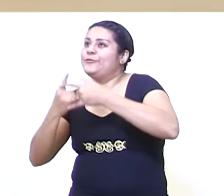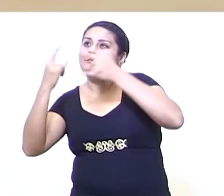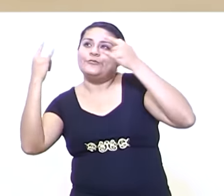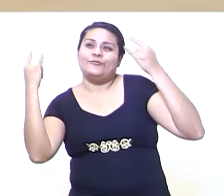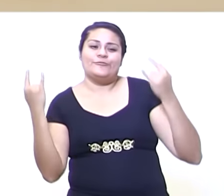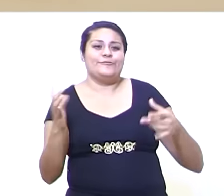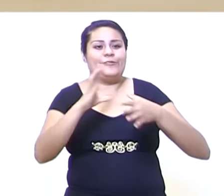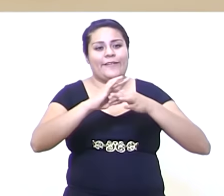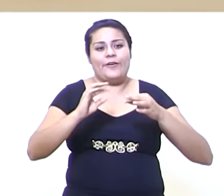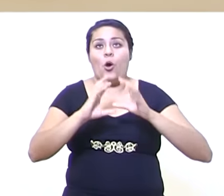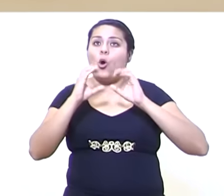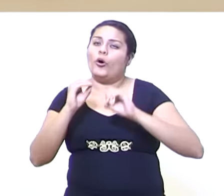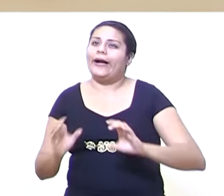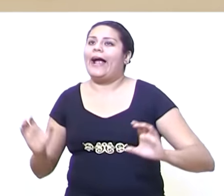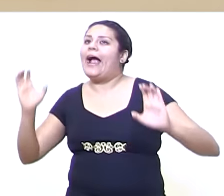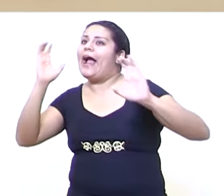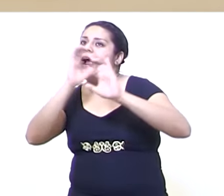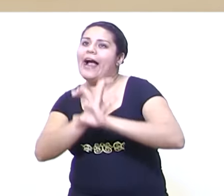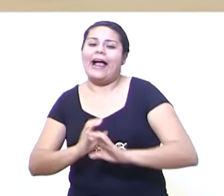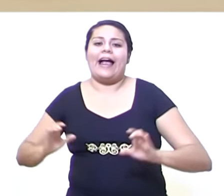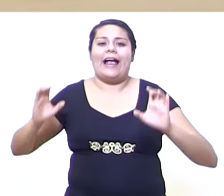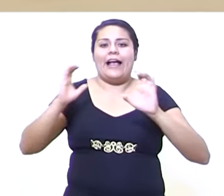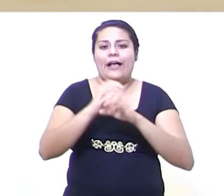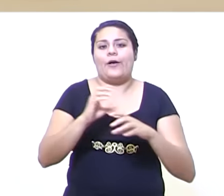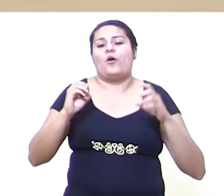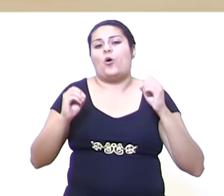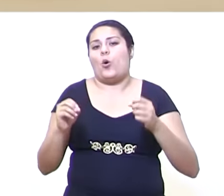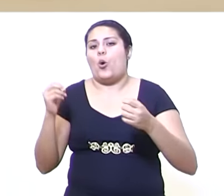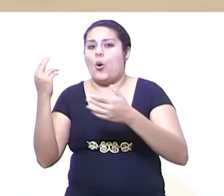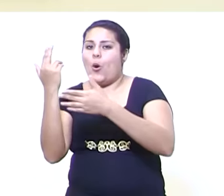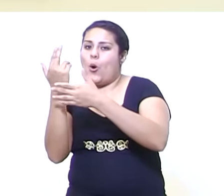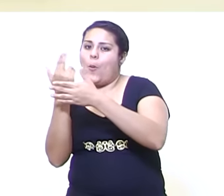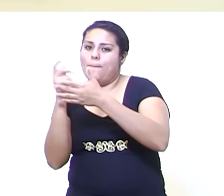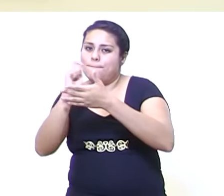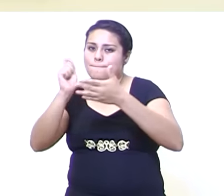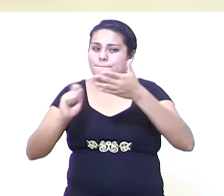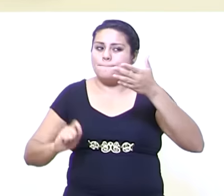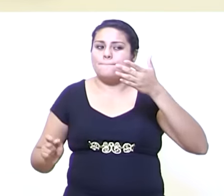de cantos y por medio de algunos ejercicios en el pizarrón.